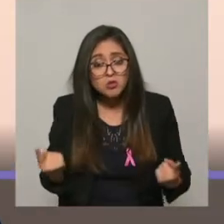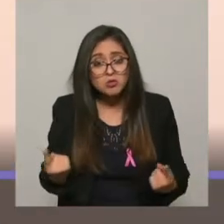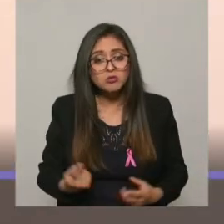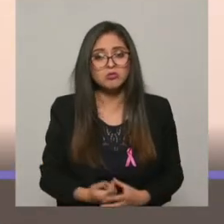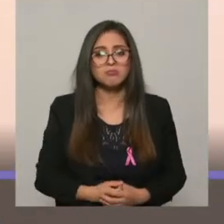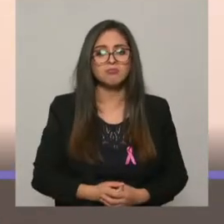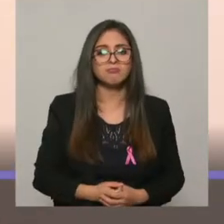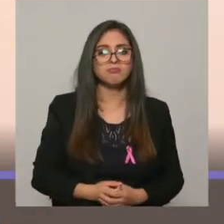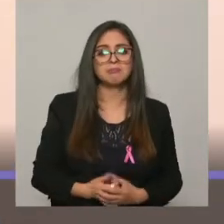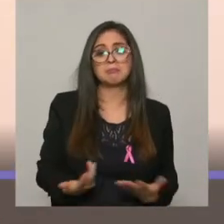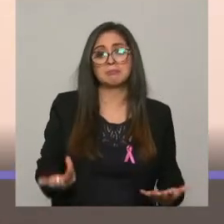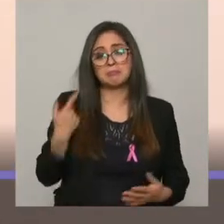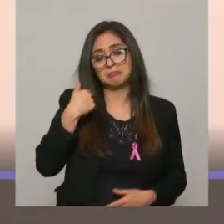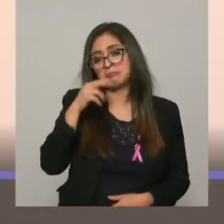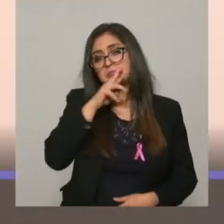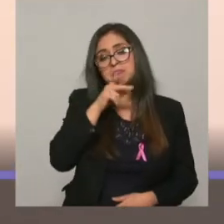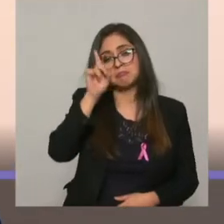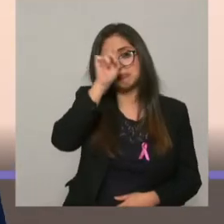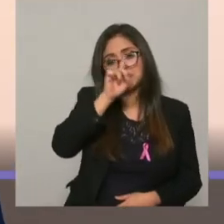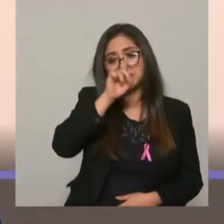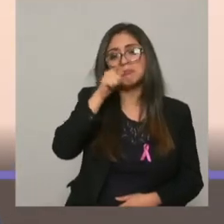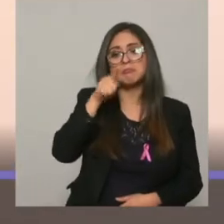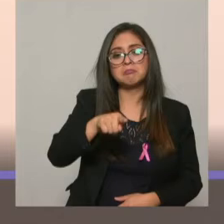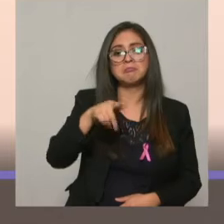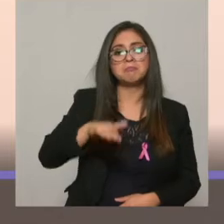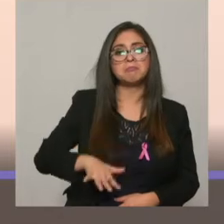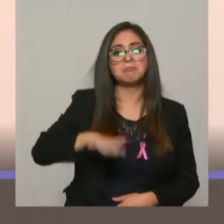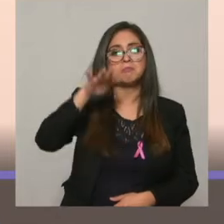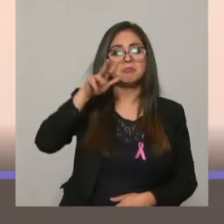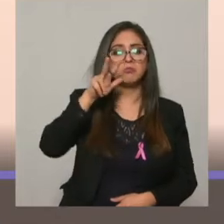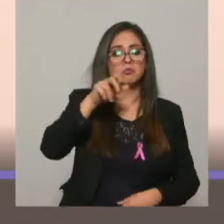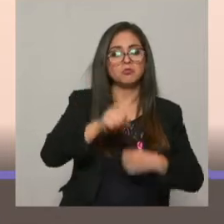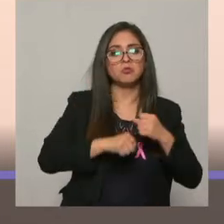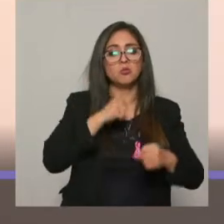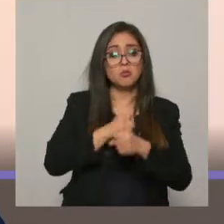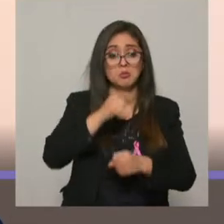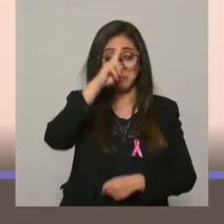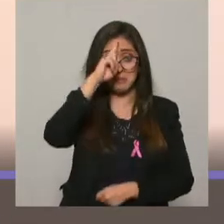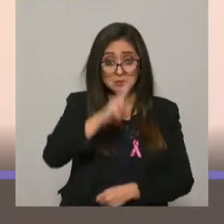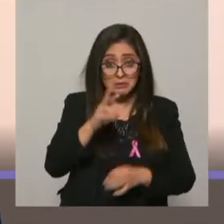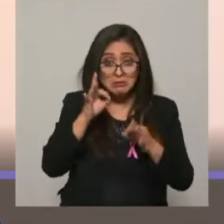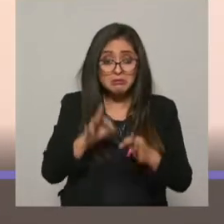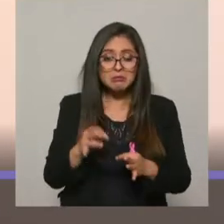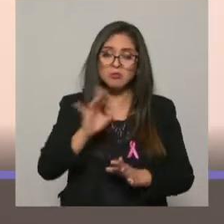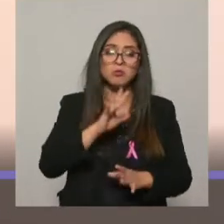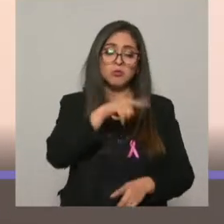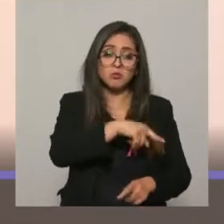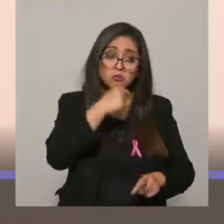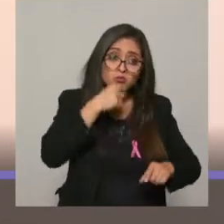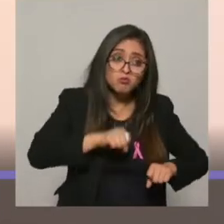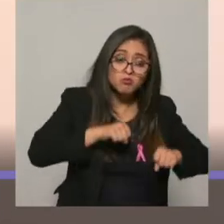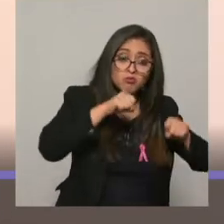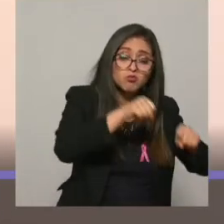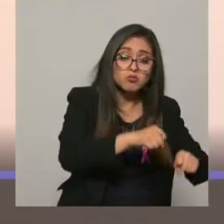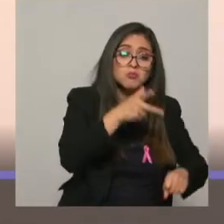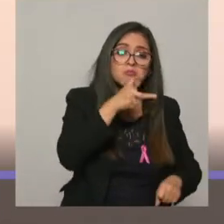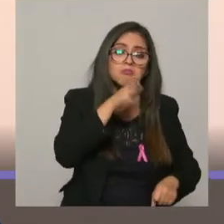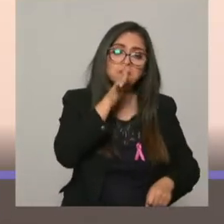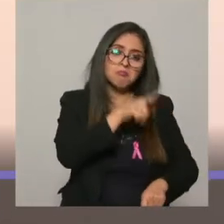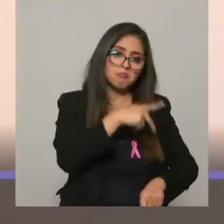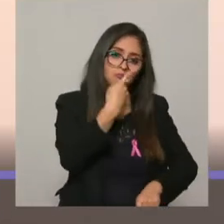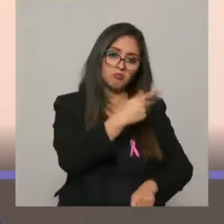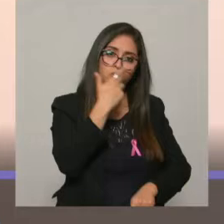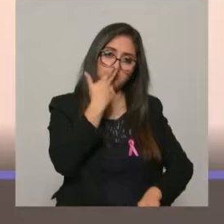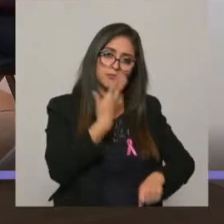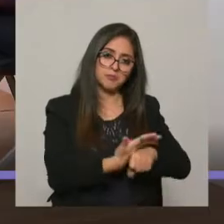te digo, se recomienda para mayores de 18 años, totalmente restringido no está, pero pues sí es bajo la responsabilidad de sus padres. Bueno,